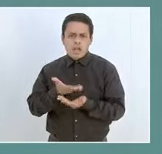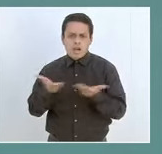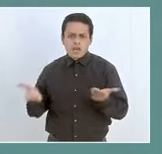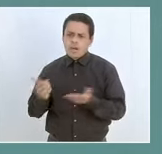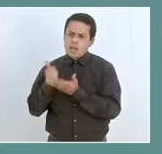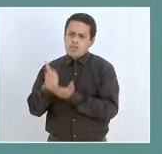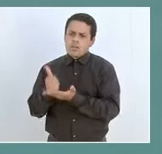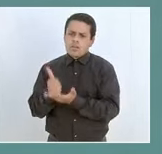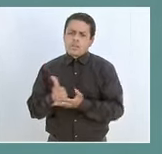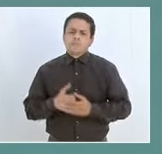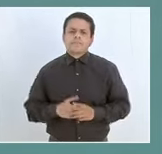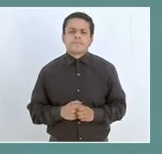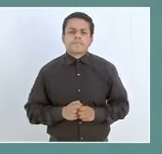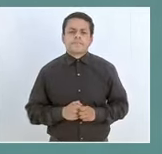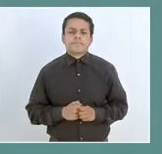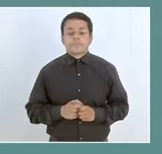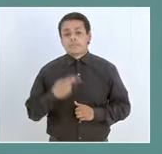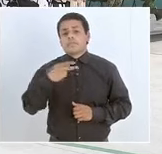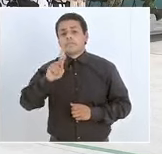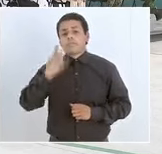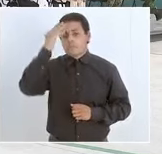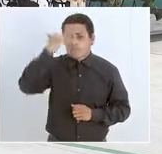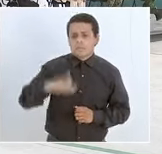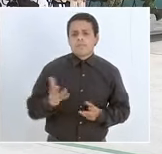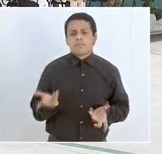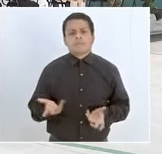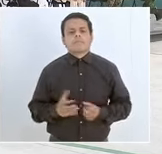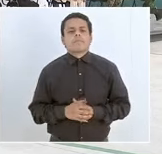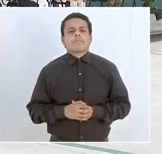garantizando. Sin embargo,